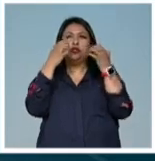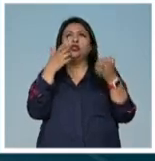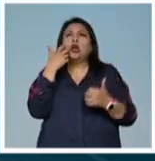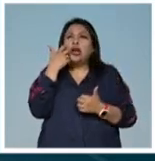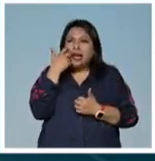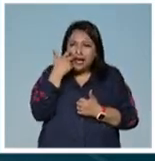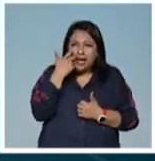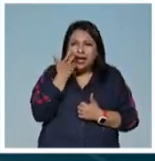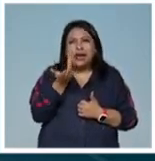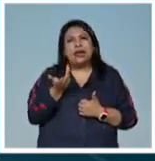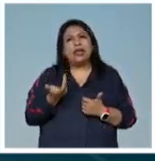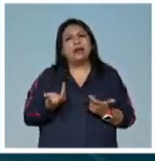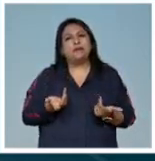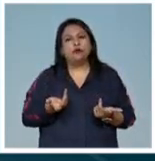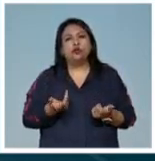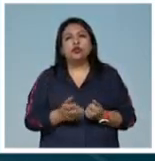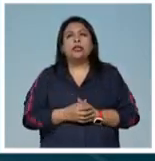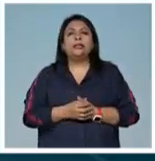de